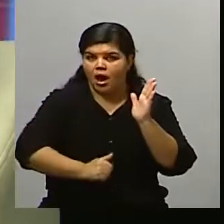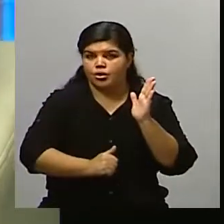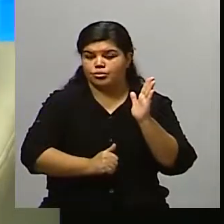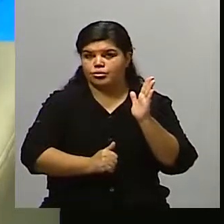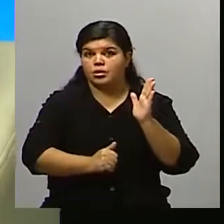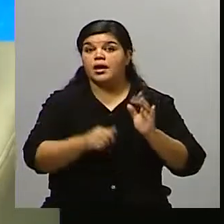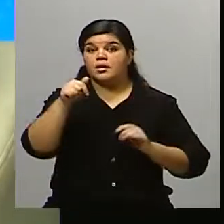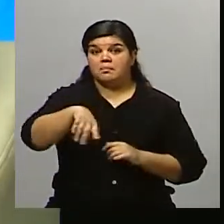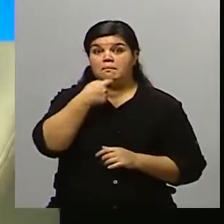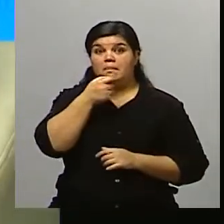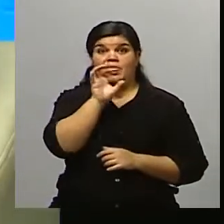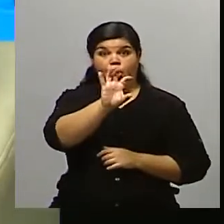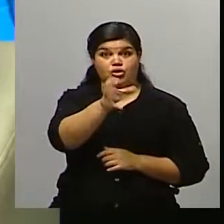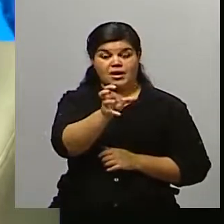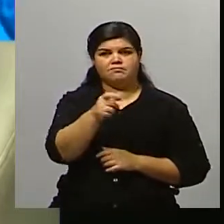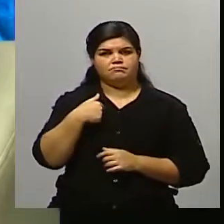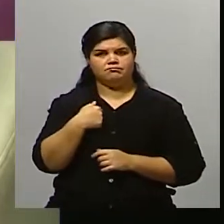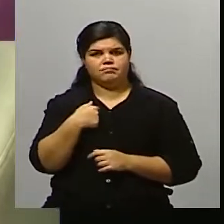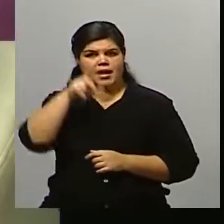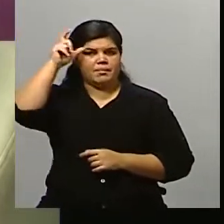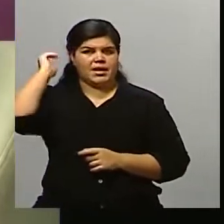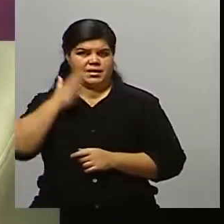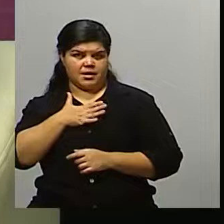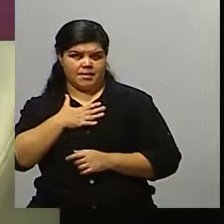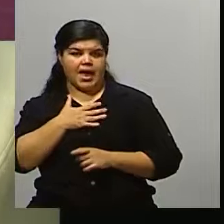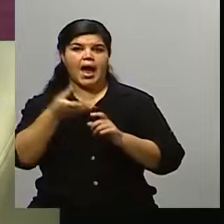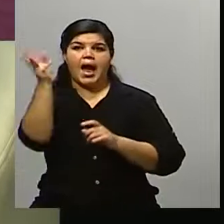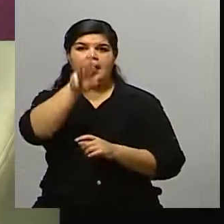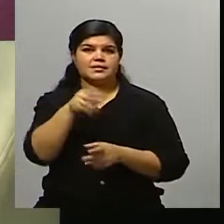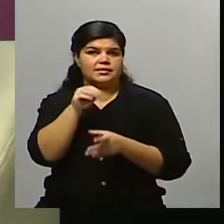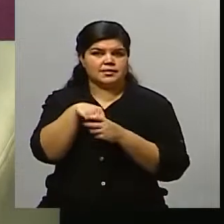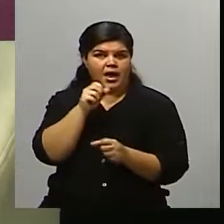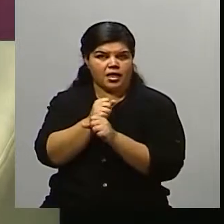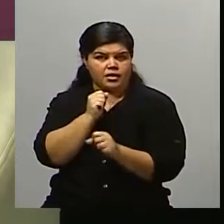y la verdad que hasta por experiencia propia, yo como trabajador de ANSES,